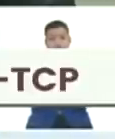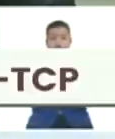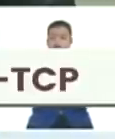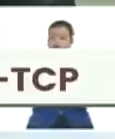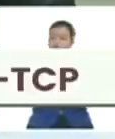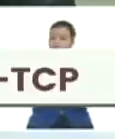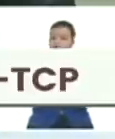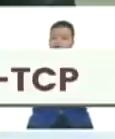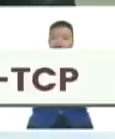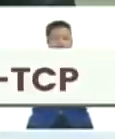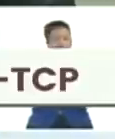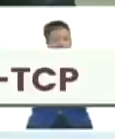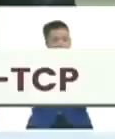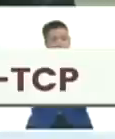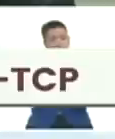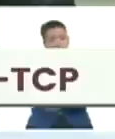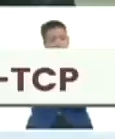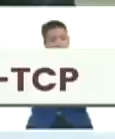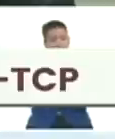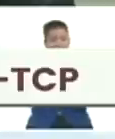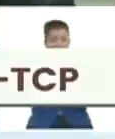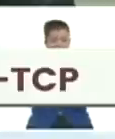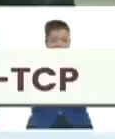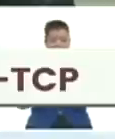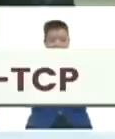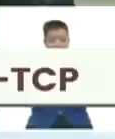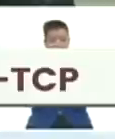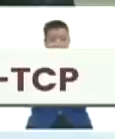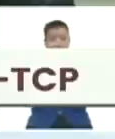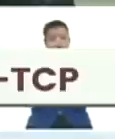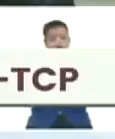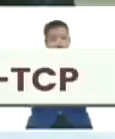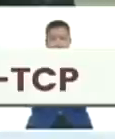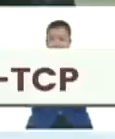del ALBA para iniciar